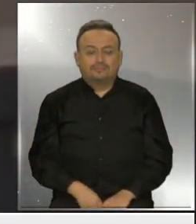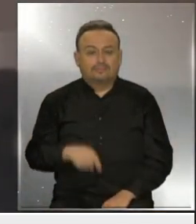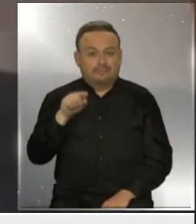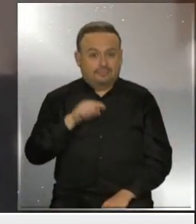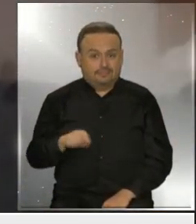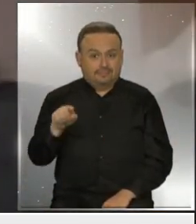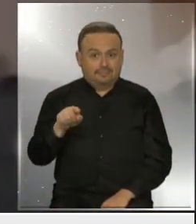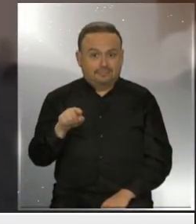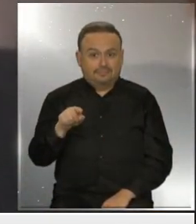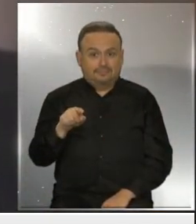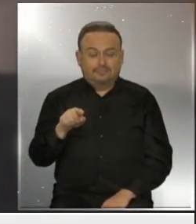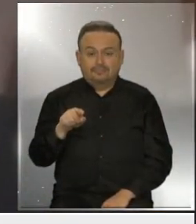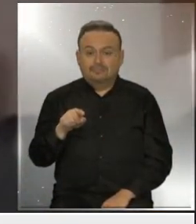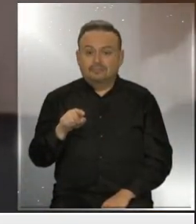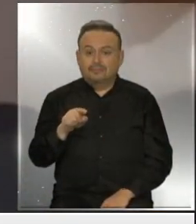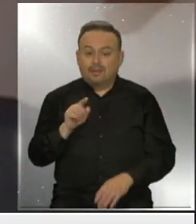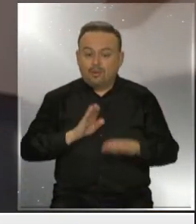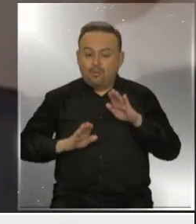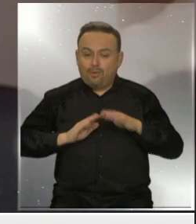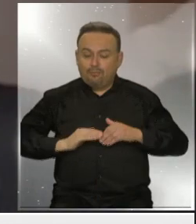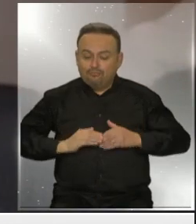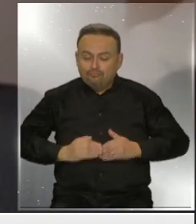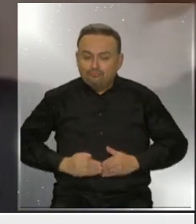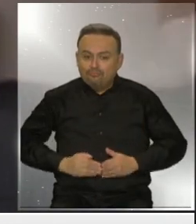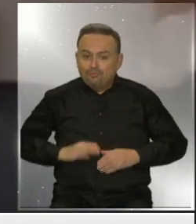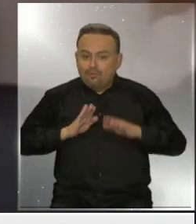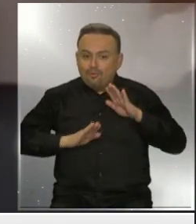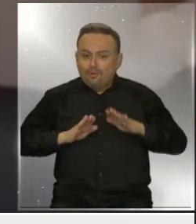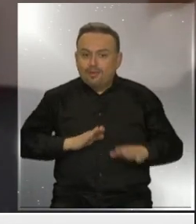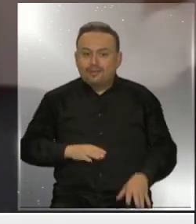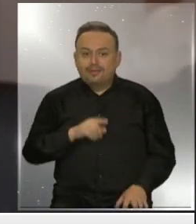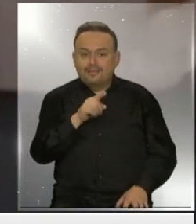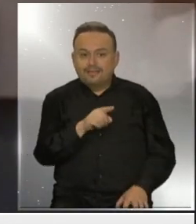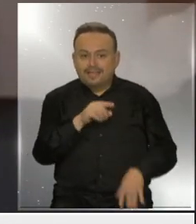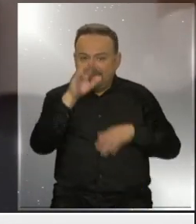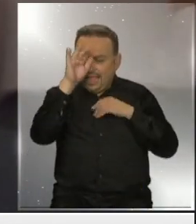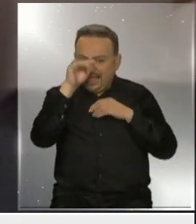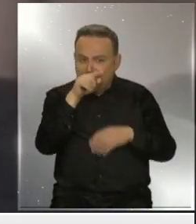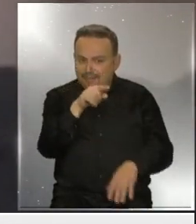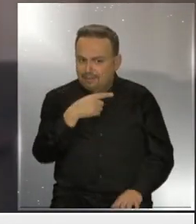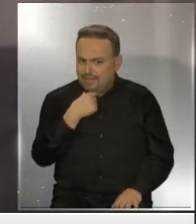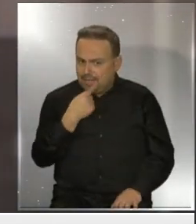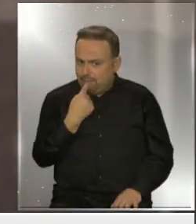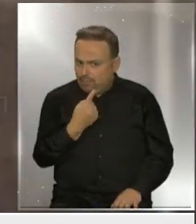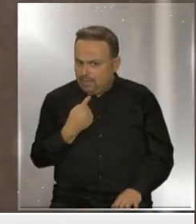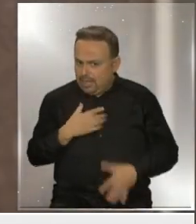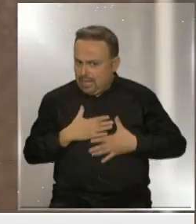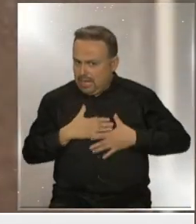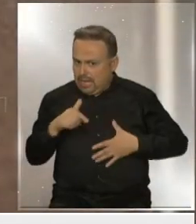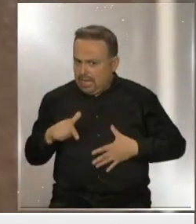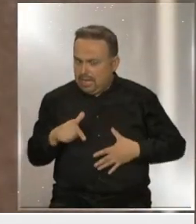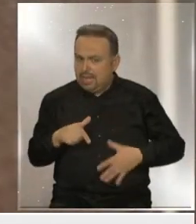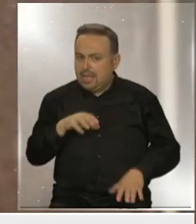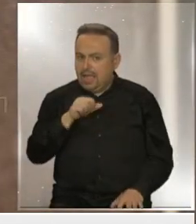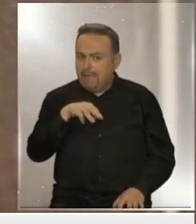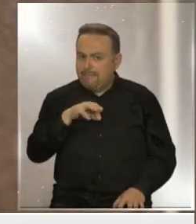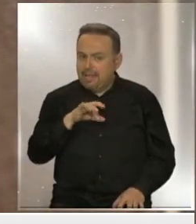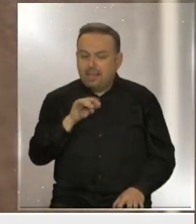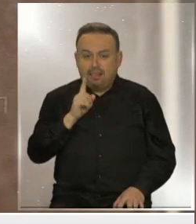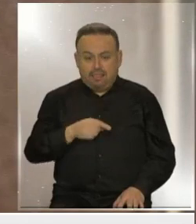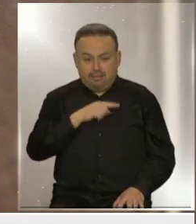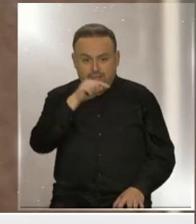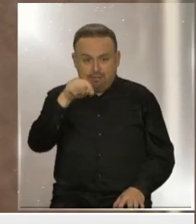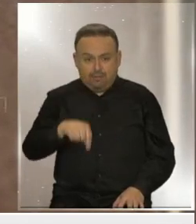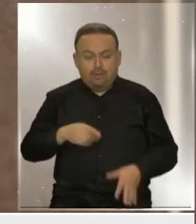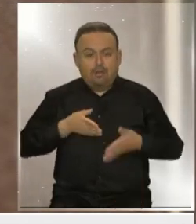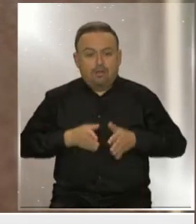Ellas cuidándome la pancita. Kiri, ¿tú vas a querer a la Amelia? Amelia debería llegar a este